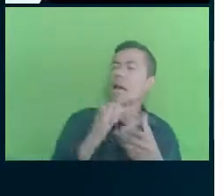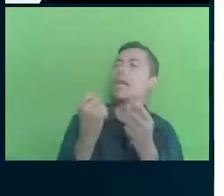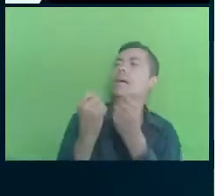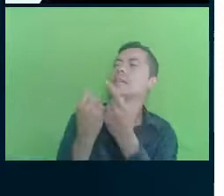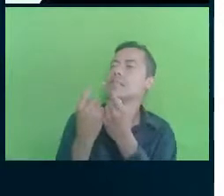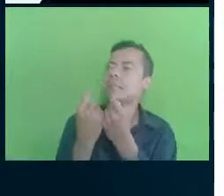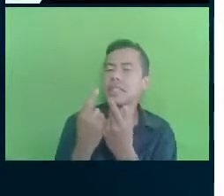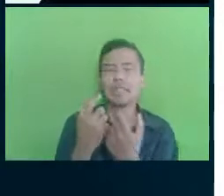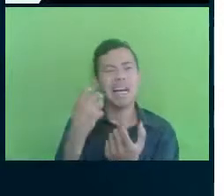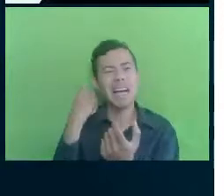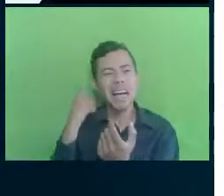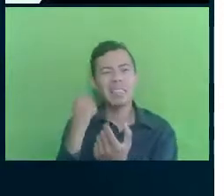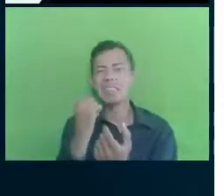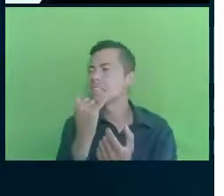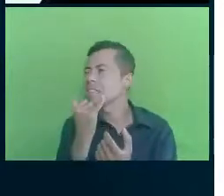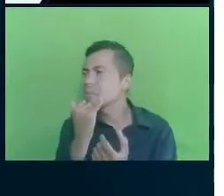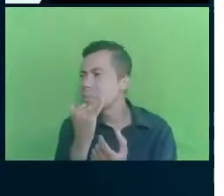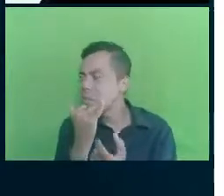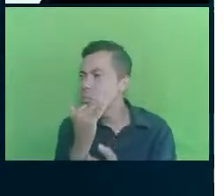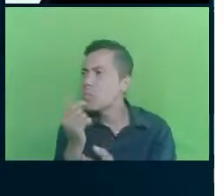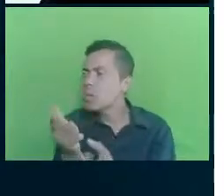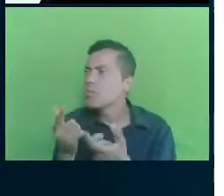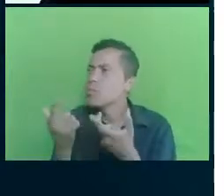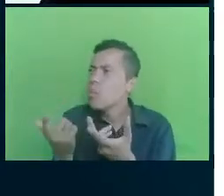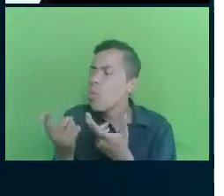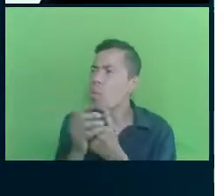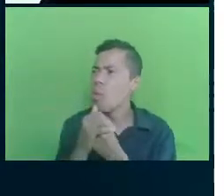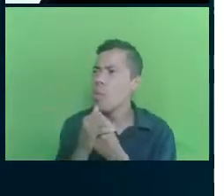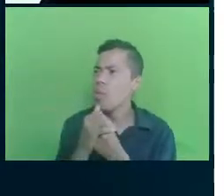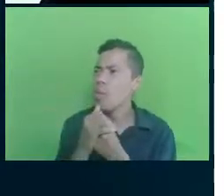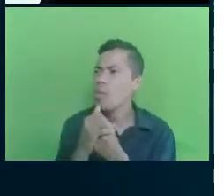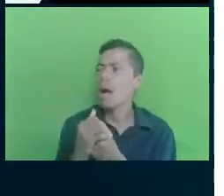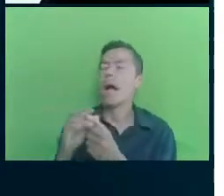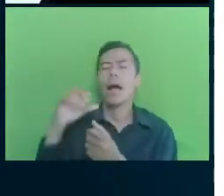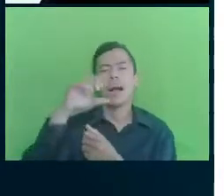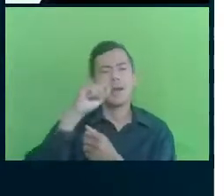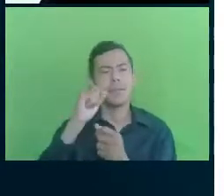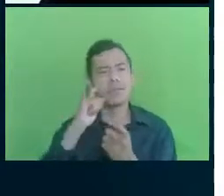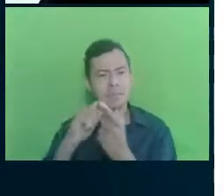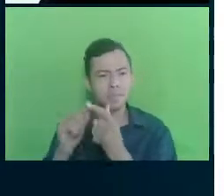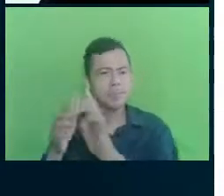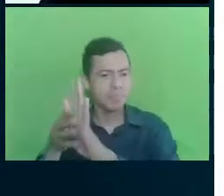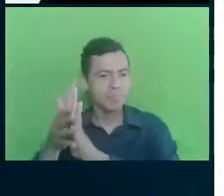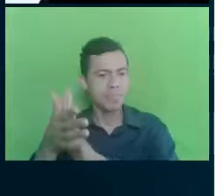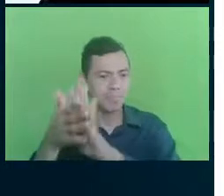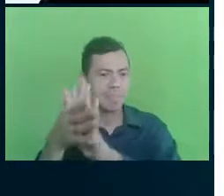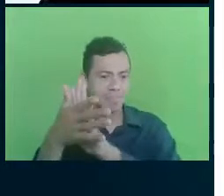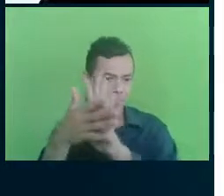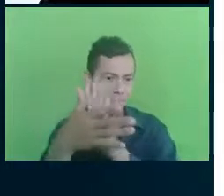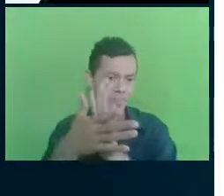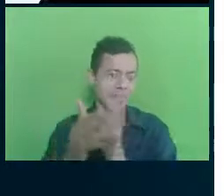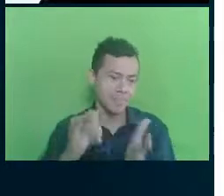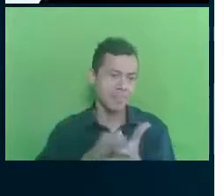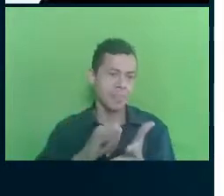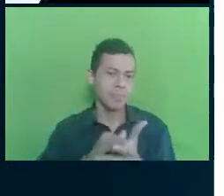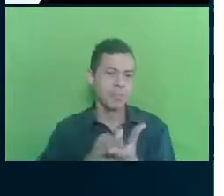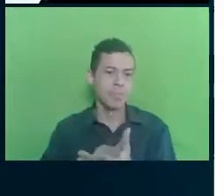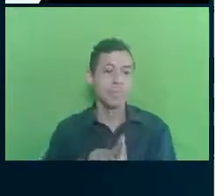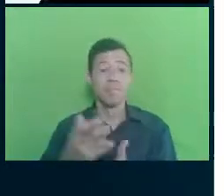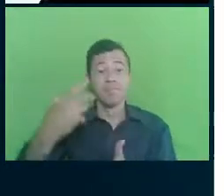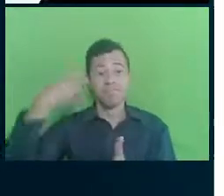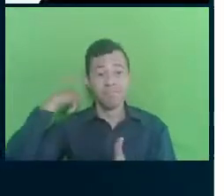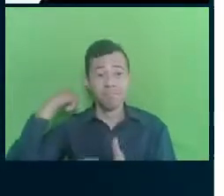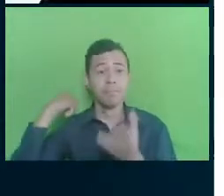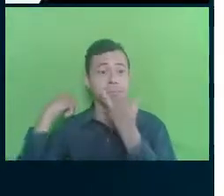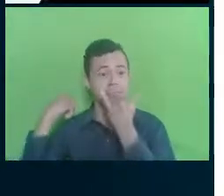en el pasado y poder comenzar a explorar un poco esa data o esas perspectivas